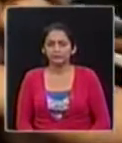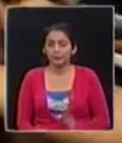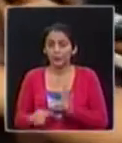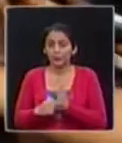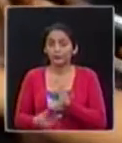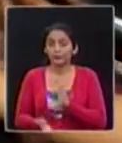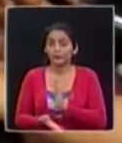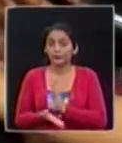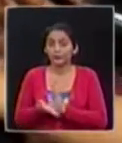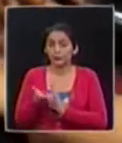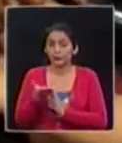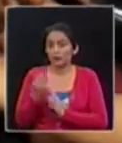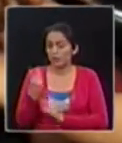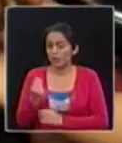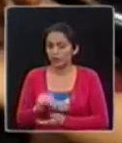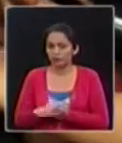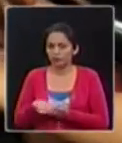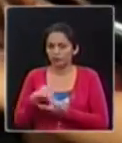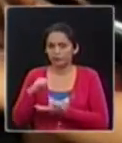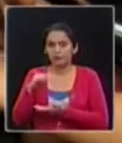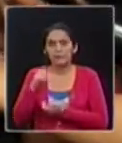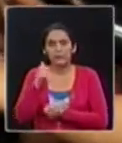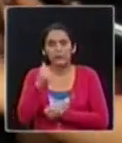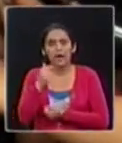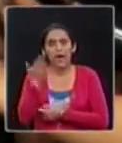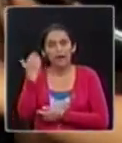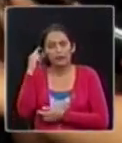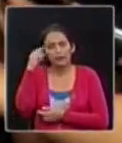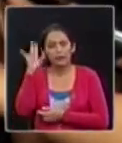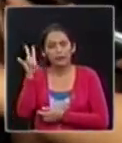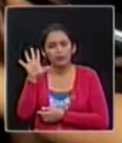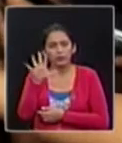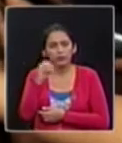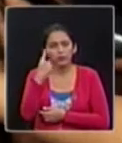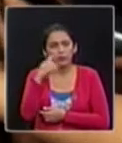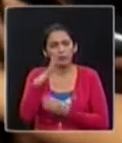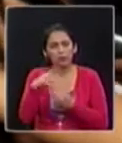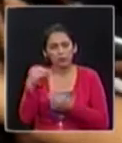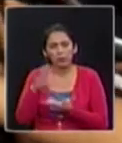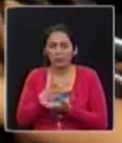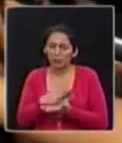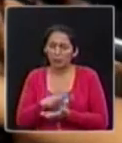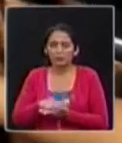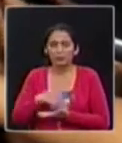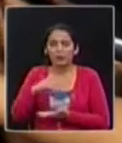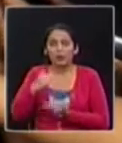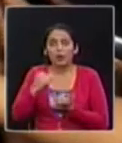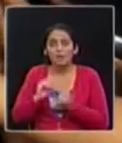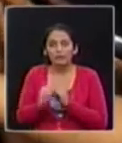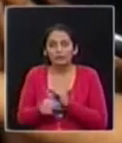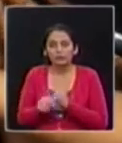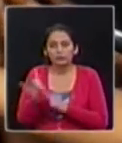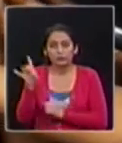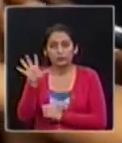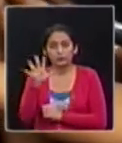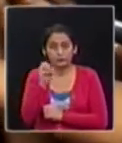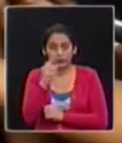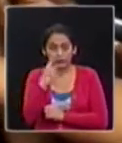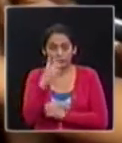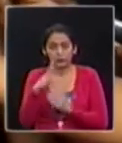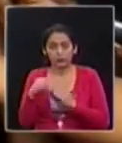descuentos que tiene prevista la Ley de Solidaridad, era de 750 millones y vamos a superar los 800 millones de dólares